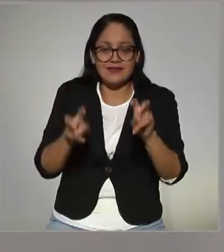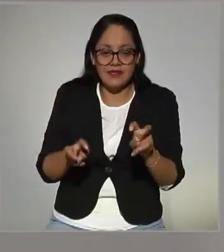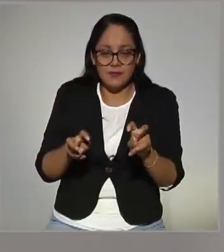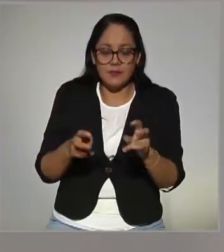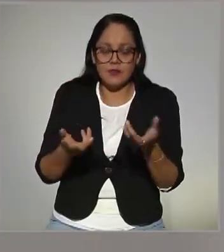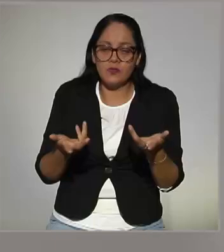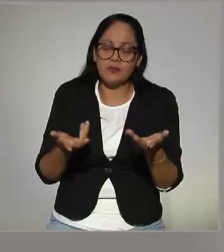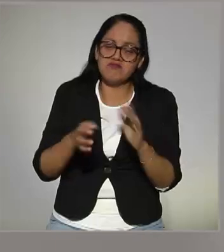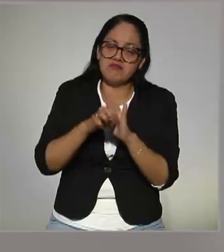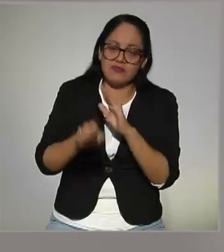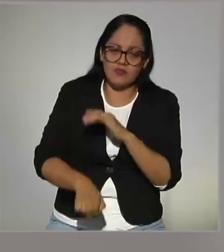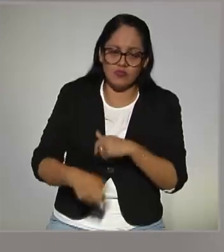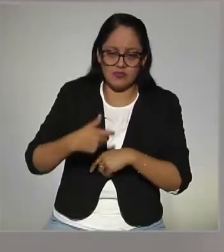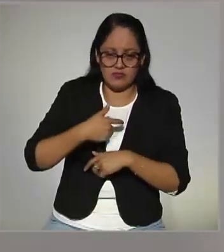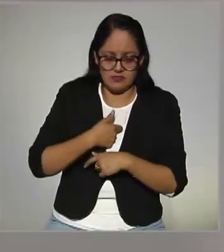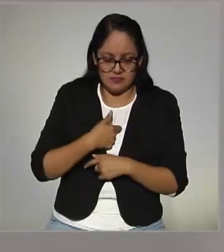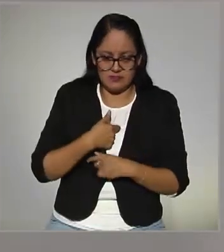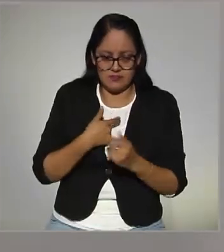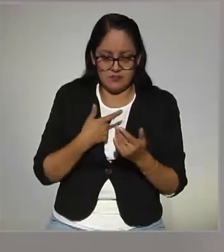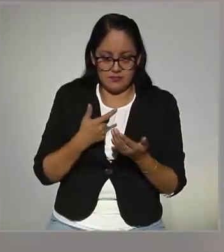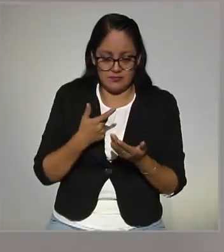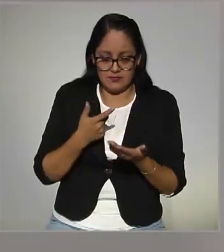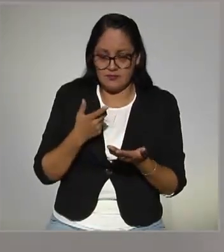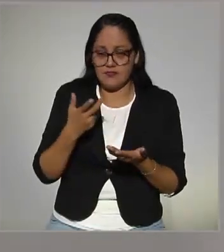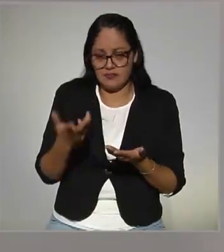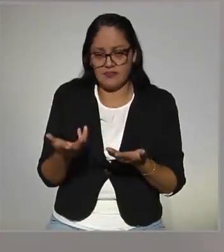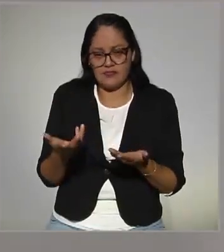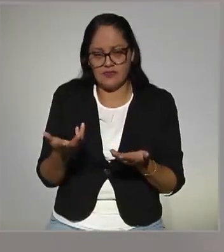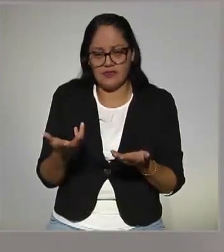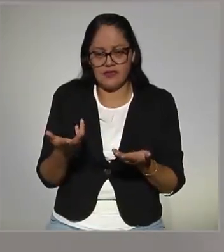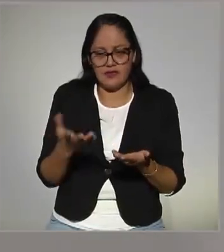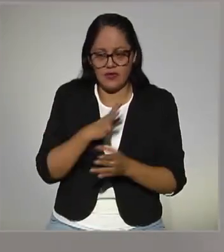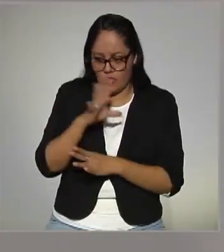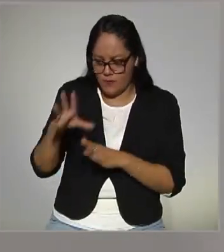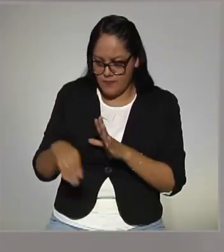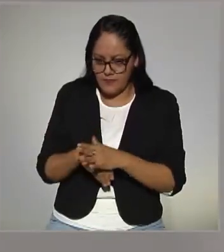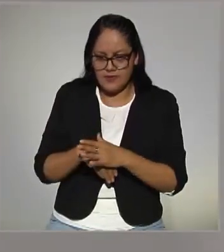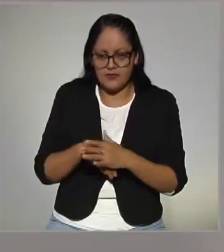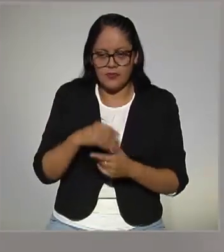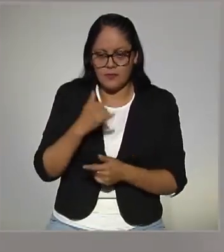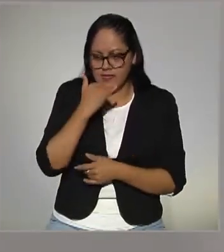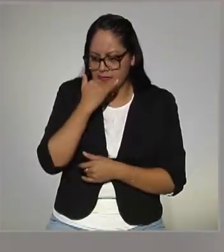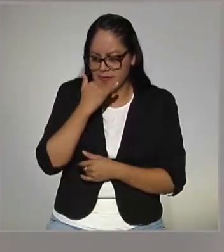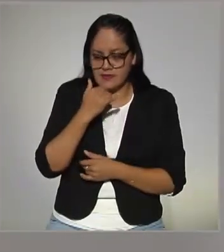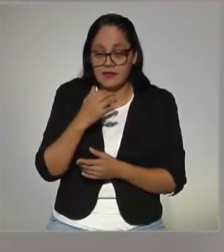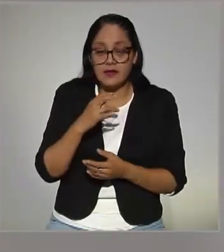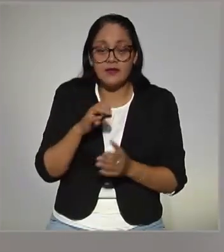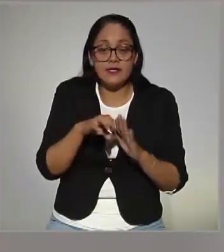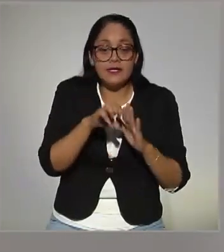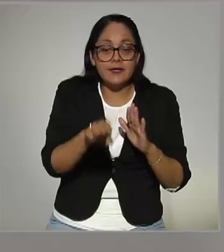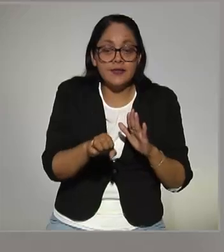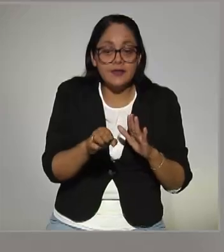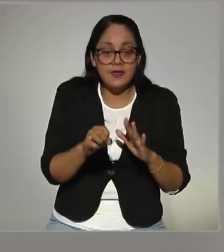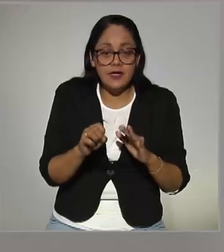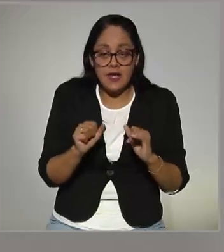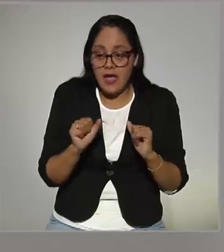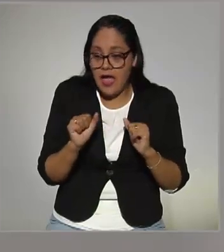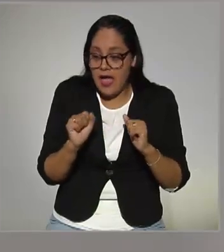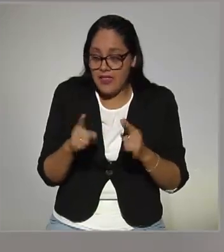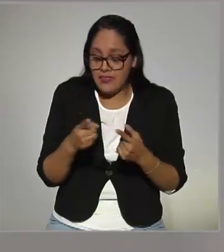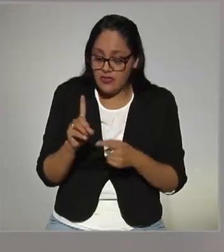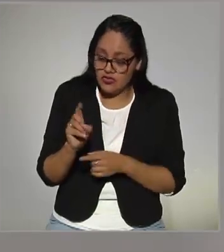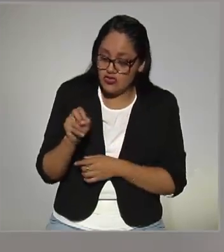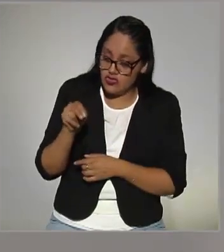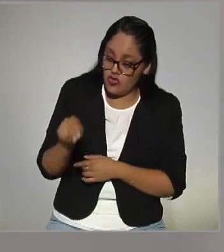donar, ¿no? Completamente, el prefijo tiene que ver con lo completo, ¿no? Completamente, y el don es algo que uno tiene, o sea, para